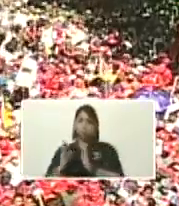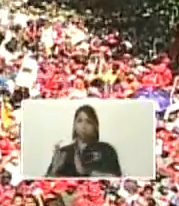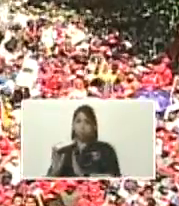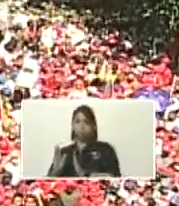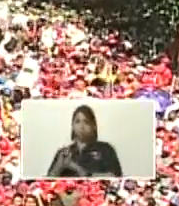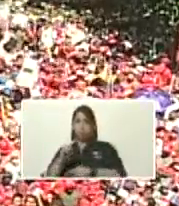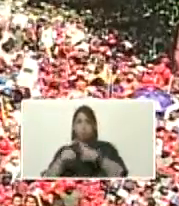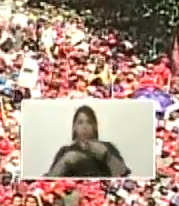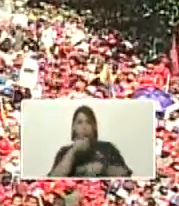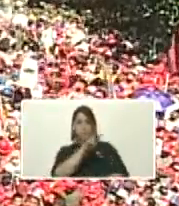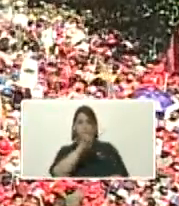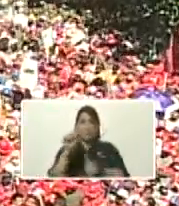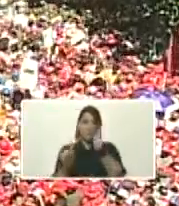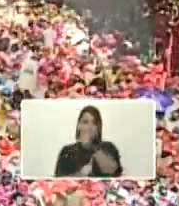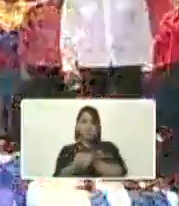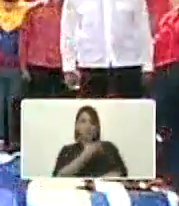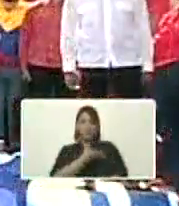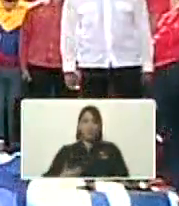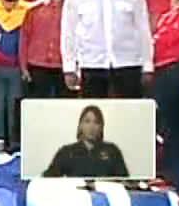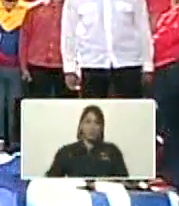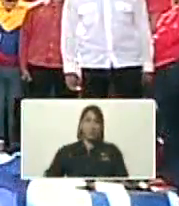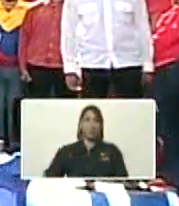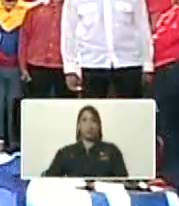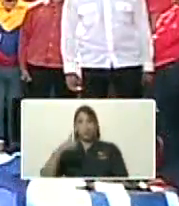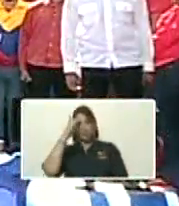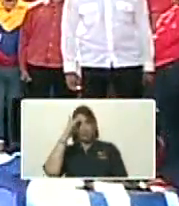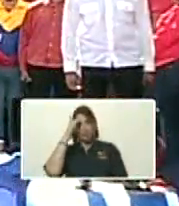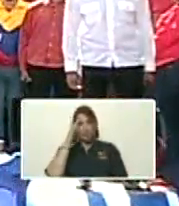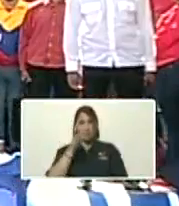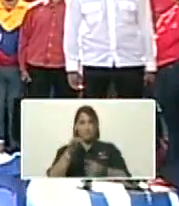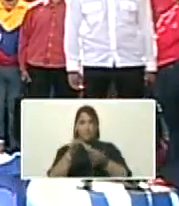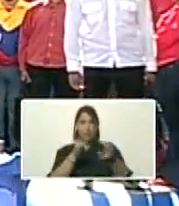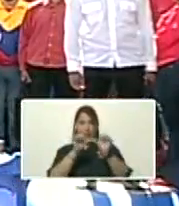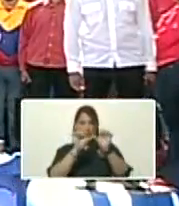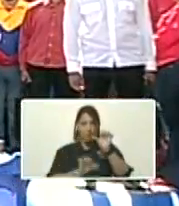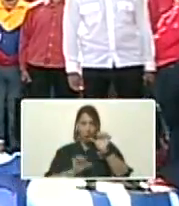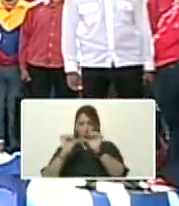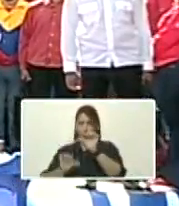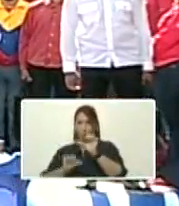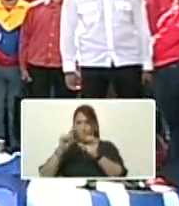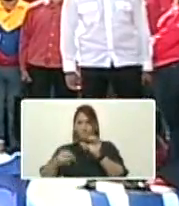con detalle el día de mañana.